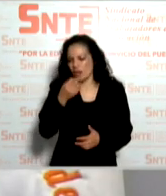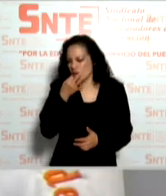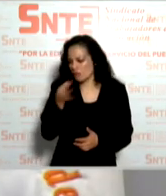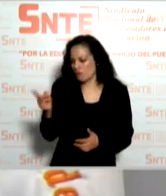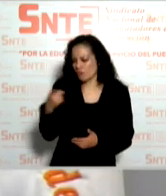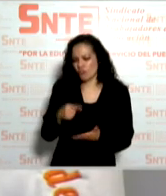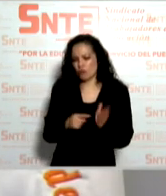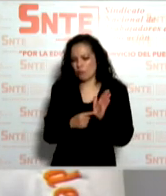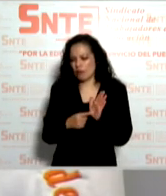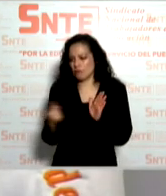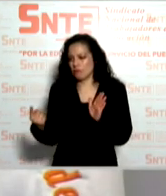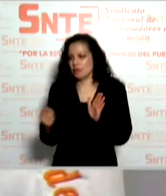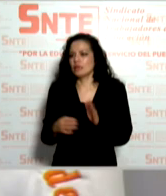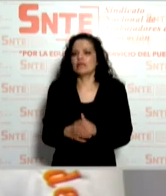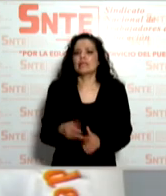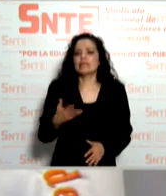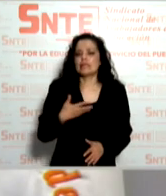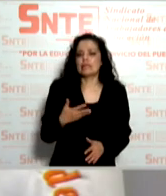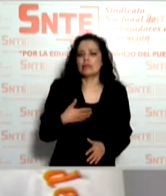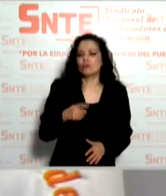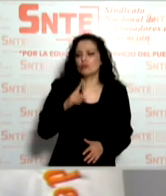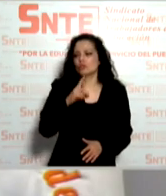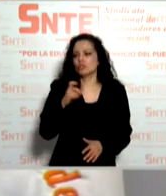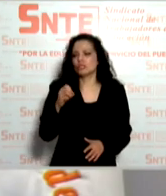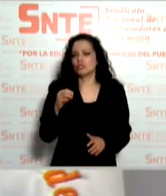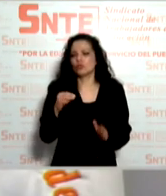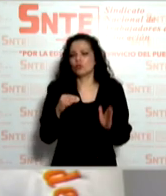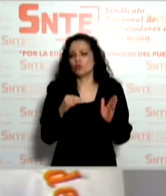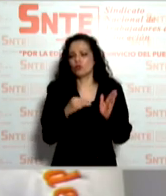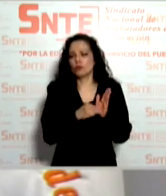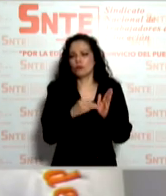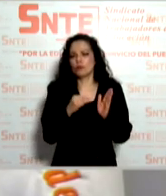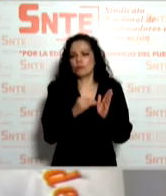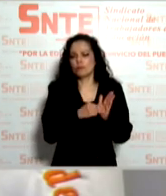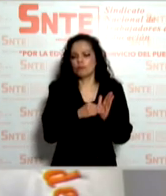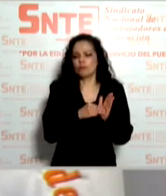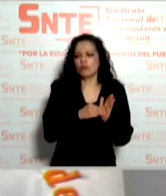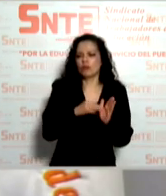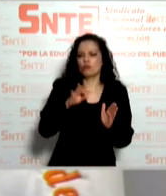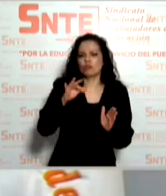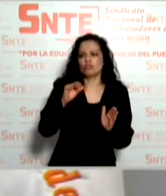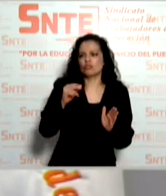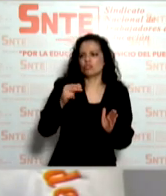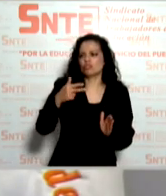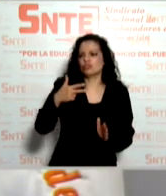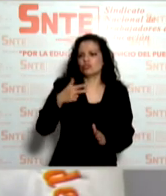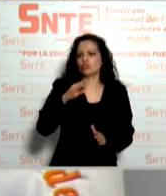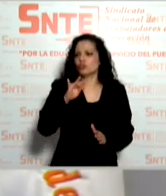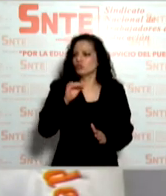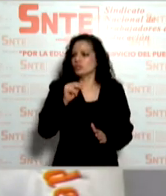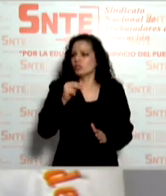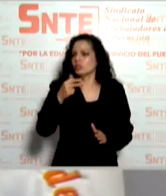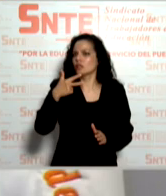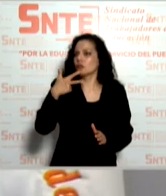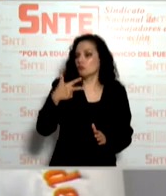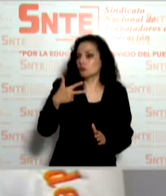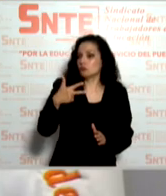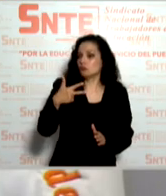109.877 conexiones con esta conferencia, con este evento.